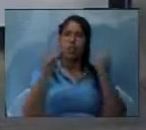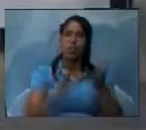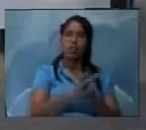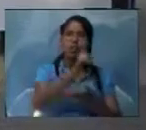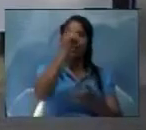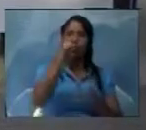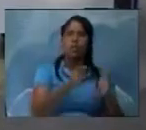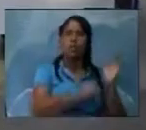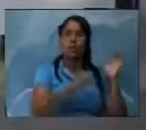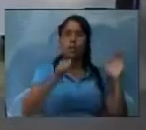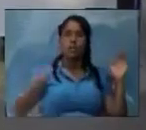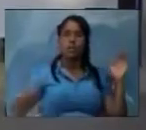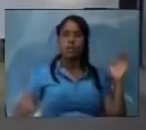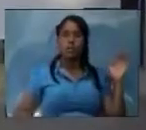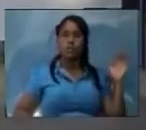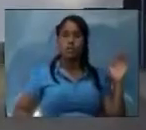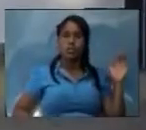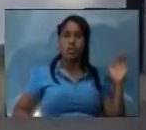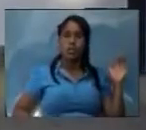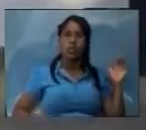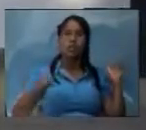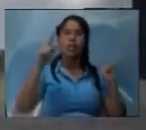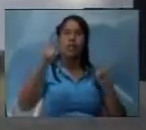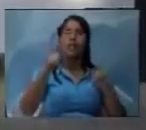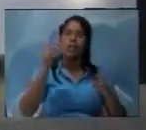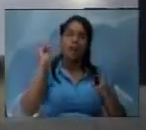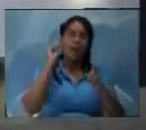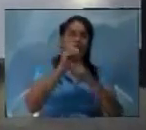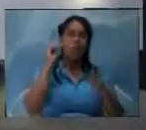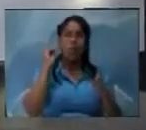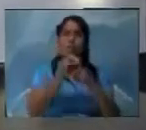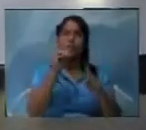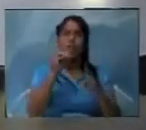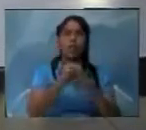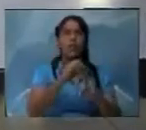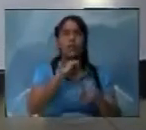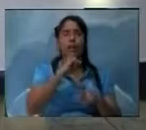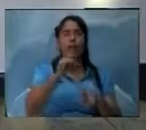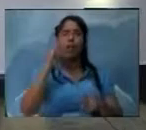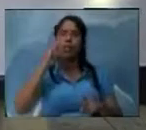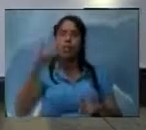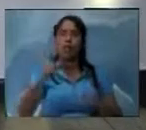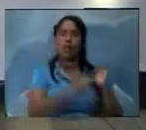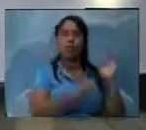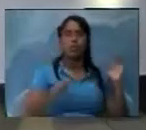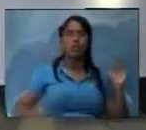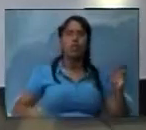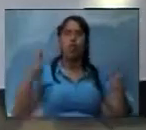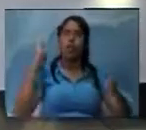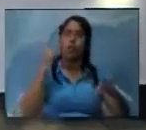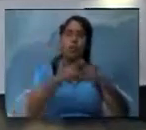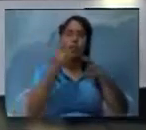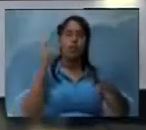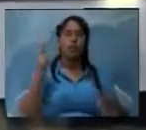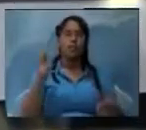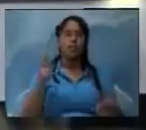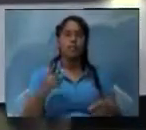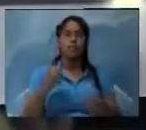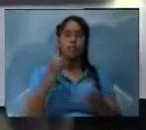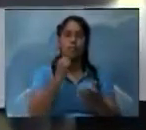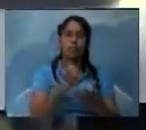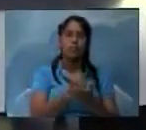gloria sea para el Señor. El acusador es el diablo, que el Señor lo reprenda. Amén.